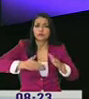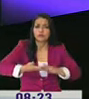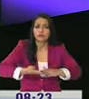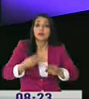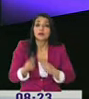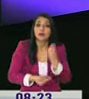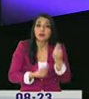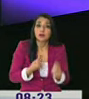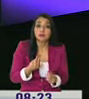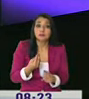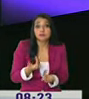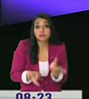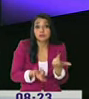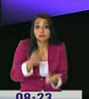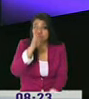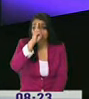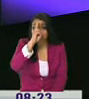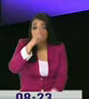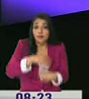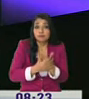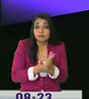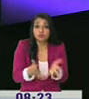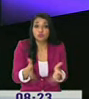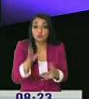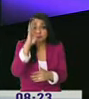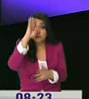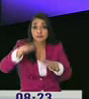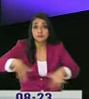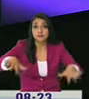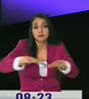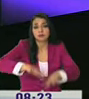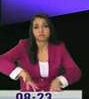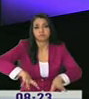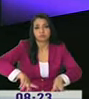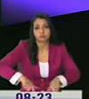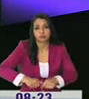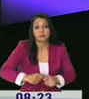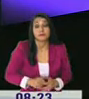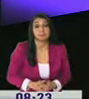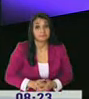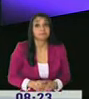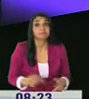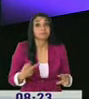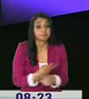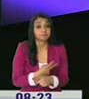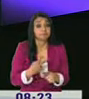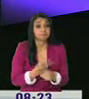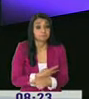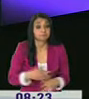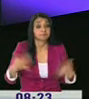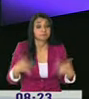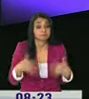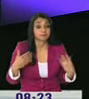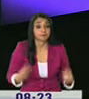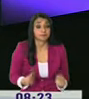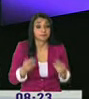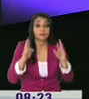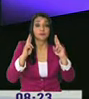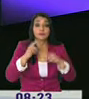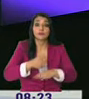hacen. Los pillos aprovechan que no hay protección y ahí les están robando. Grave lo que dicen los vecinos, muy grave. Ojalá